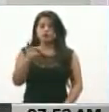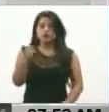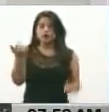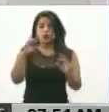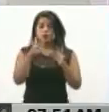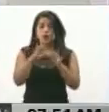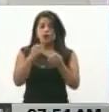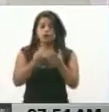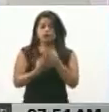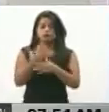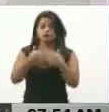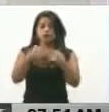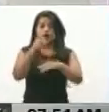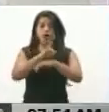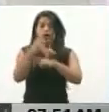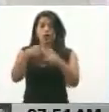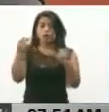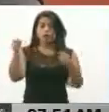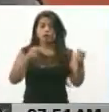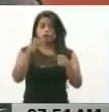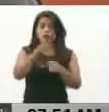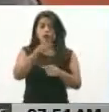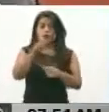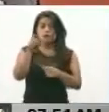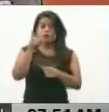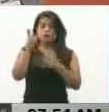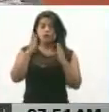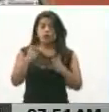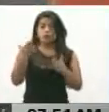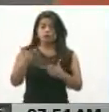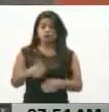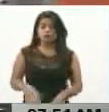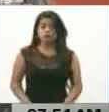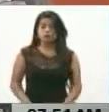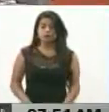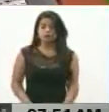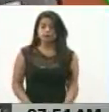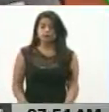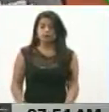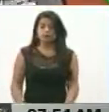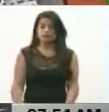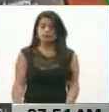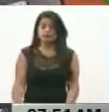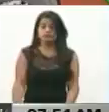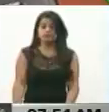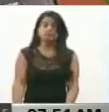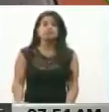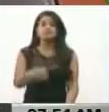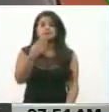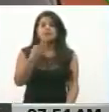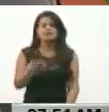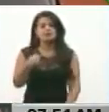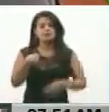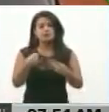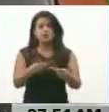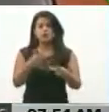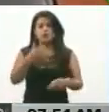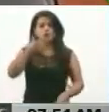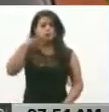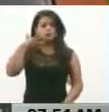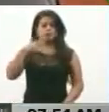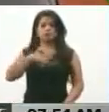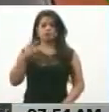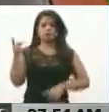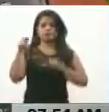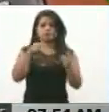con incorporación de ingenieros y técnicos nuestros? Así es. Bueno, muchísimas gracias por la invitación. Es un orgullo estar acá porque esto es